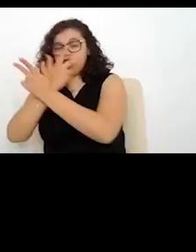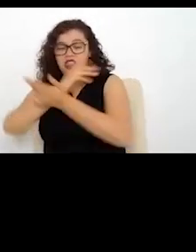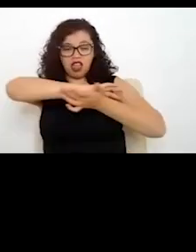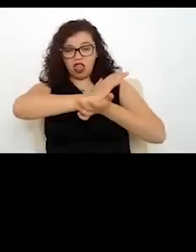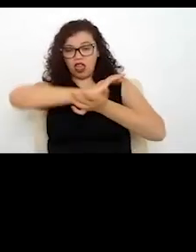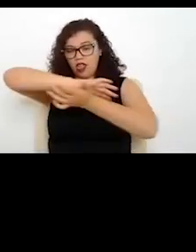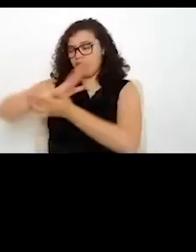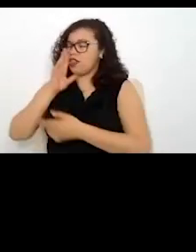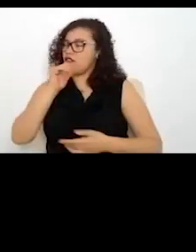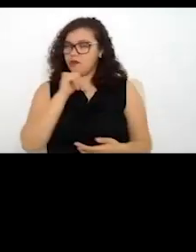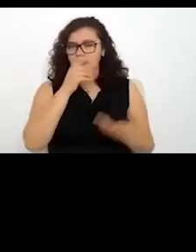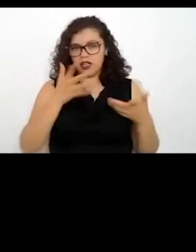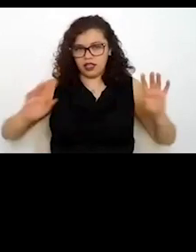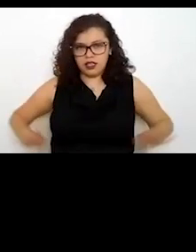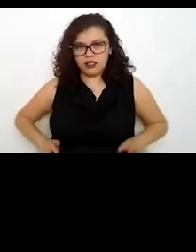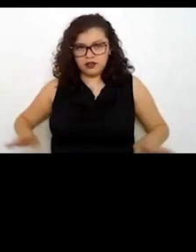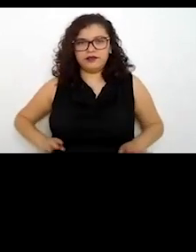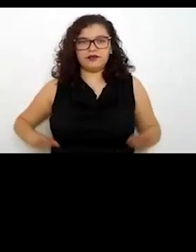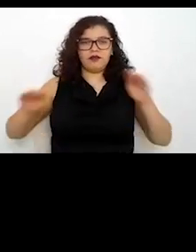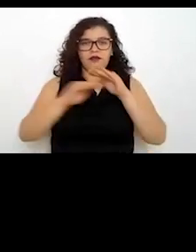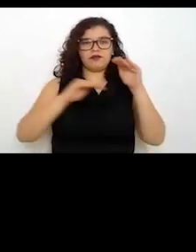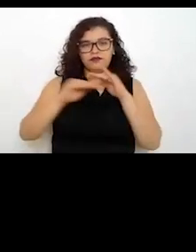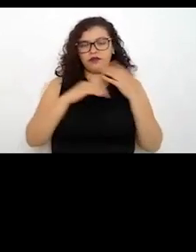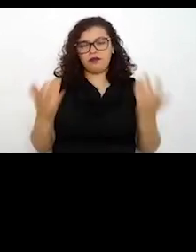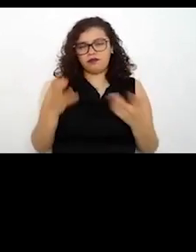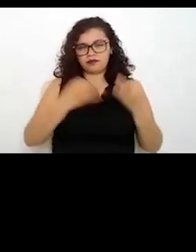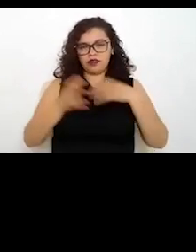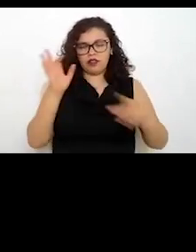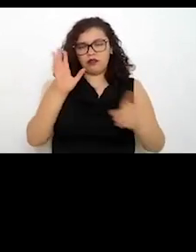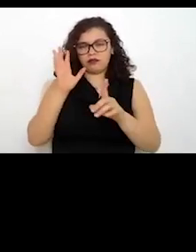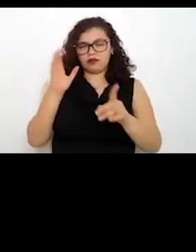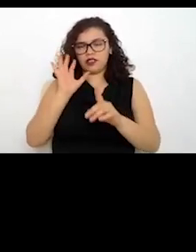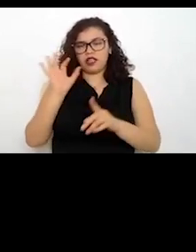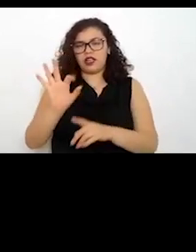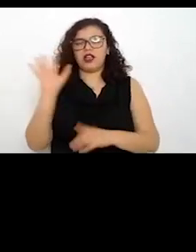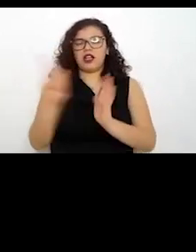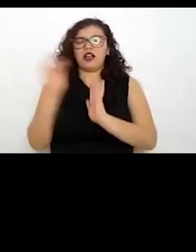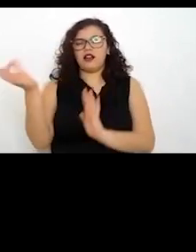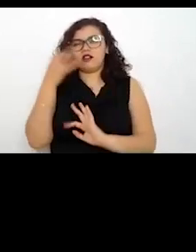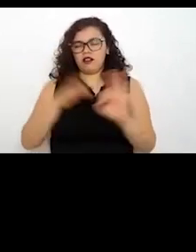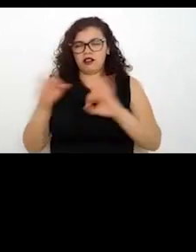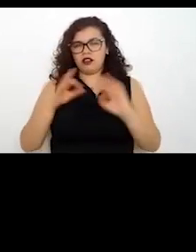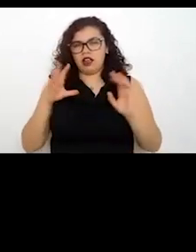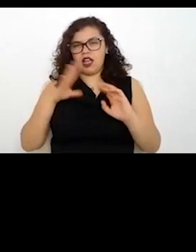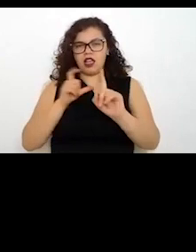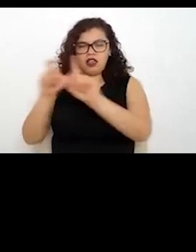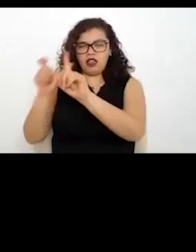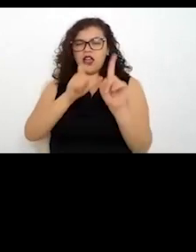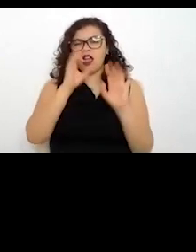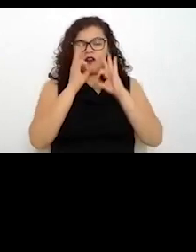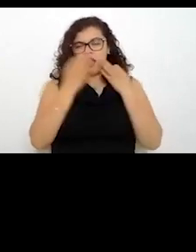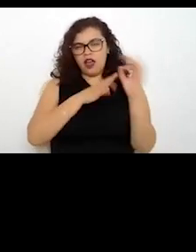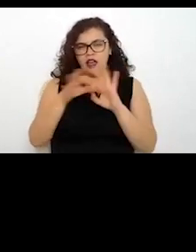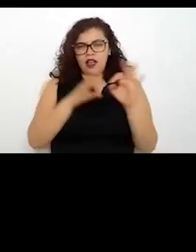las condiciones mínimas y toda la protección que está dando la Ley Federal del Trabajo la da de manera indistinta a estos